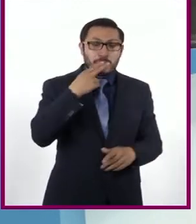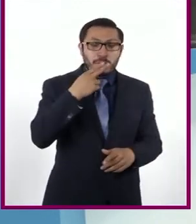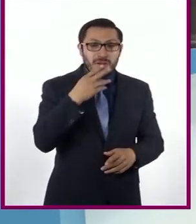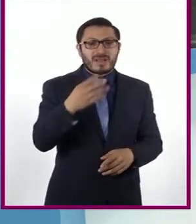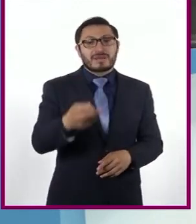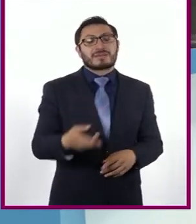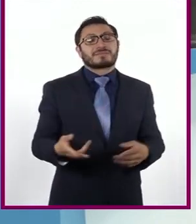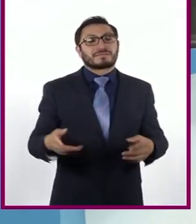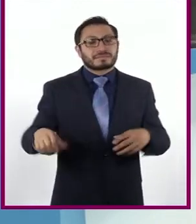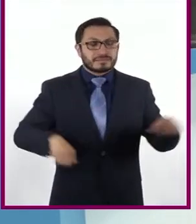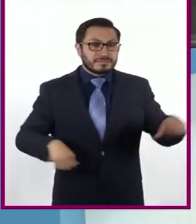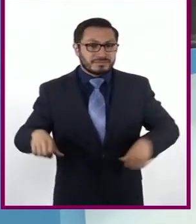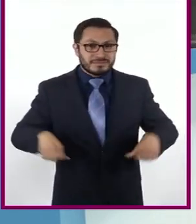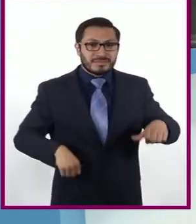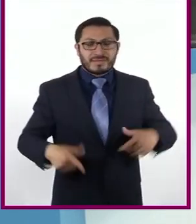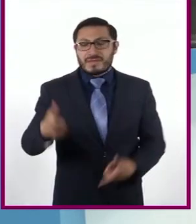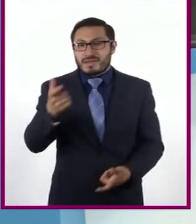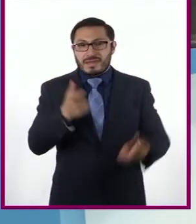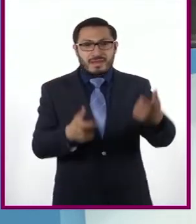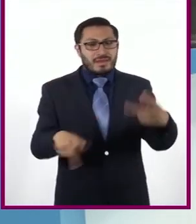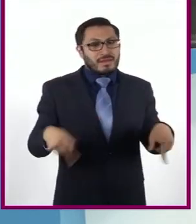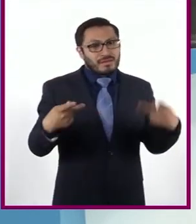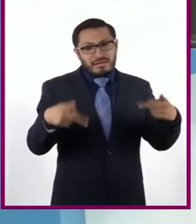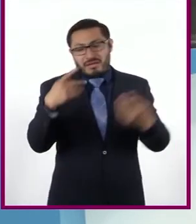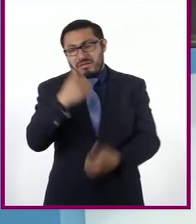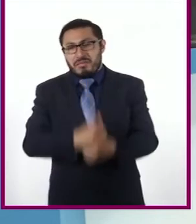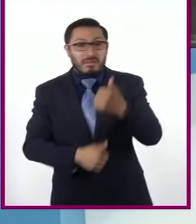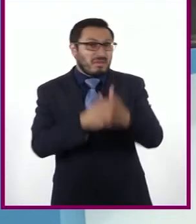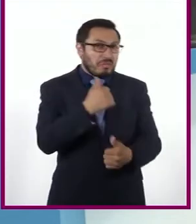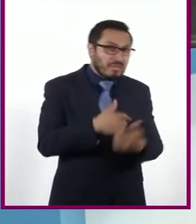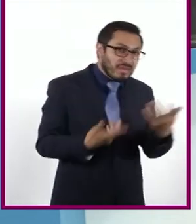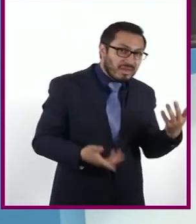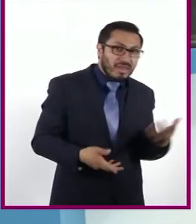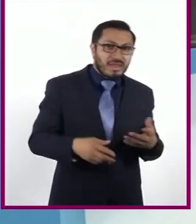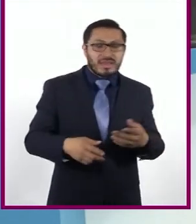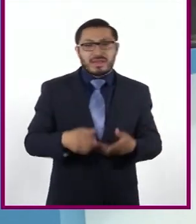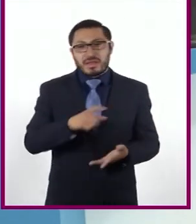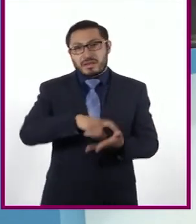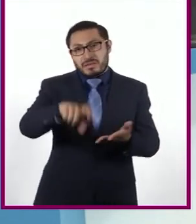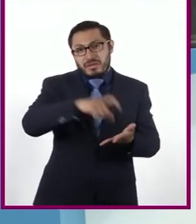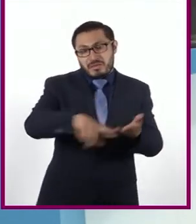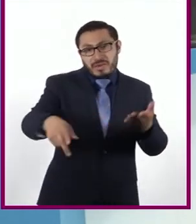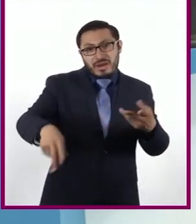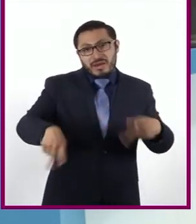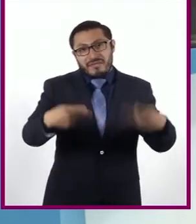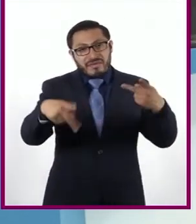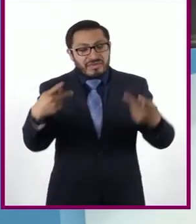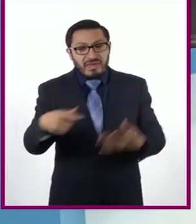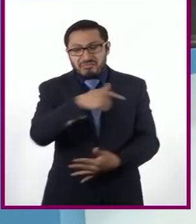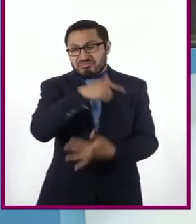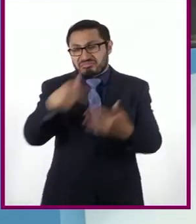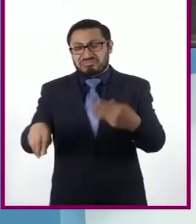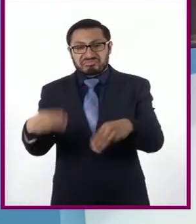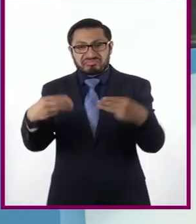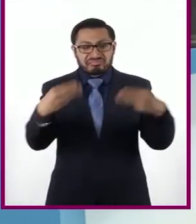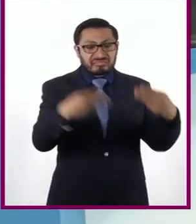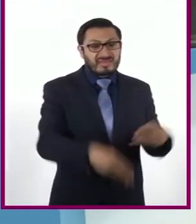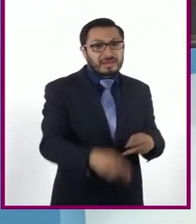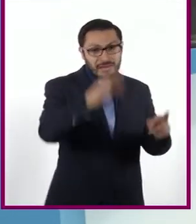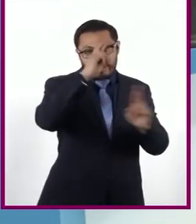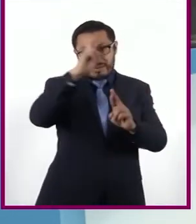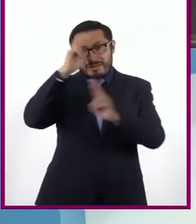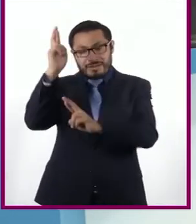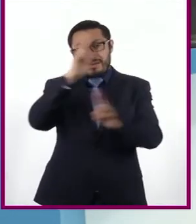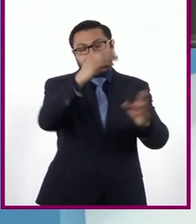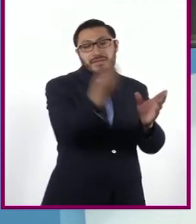de las actividades económicas, la libre competencia, la oferta y la demanda, la diversidad de mercados y el respeto por la